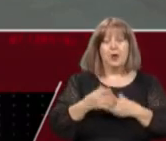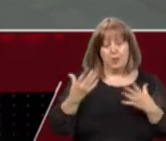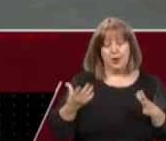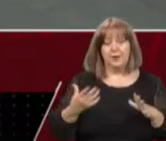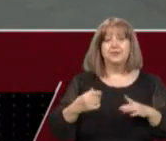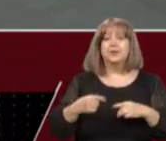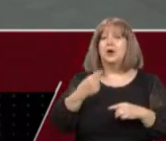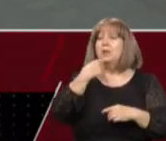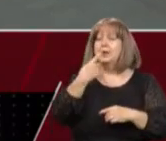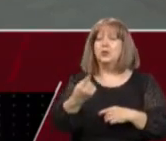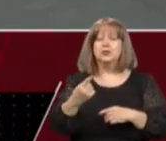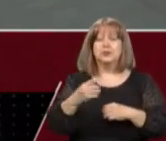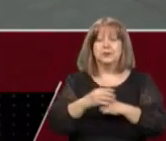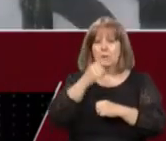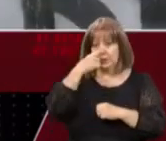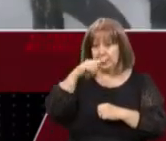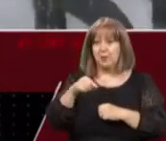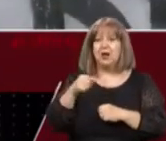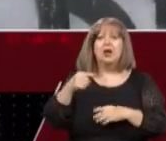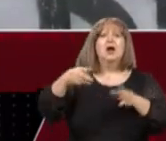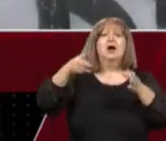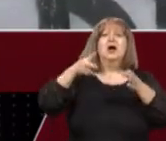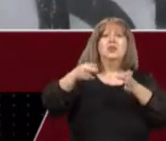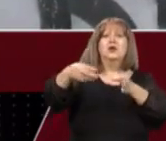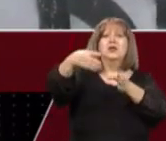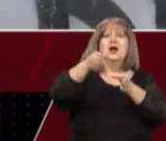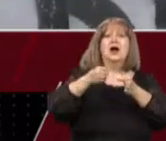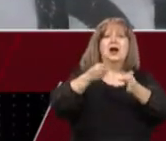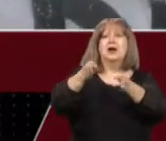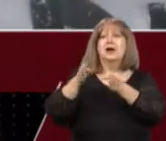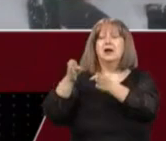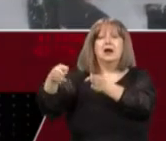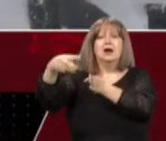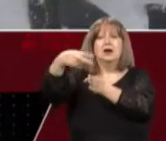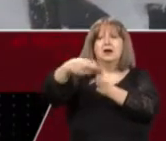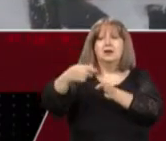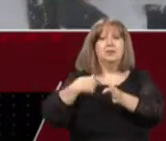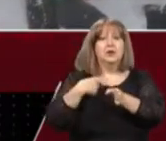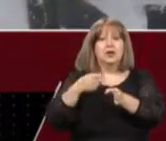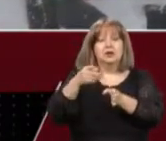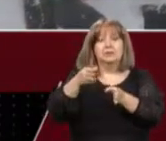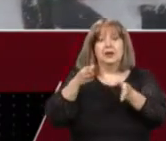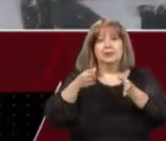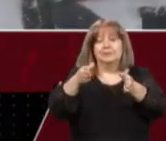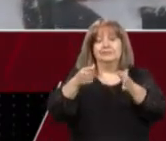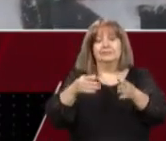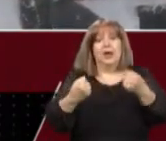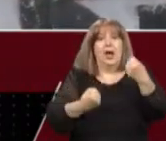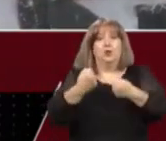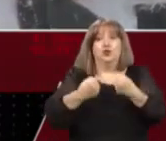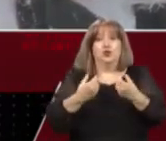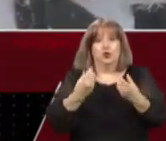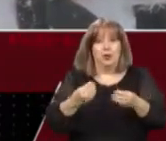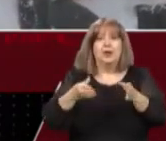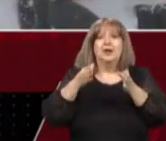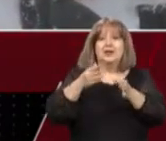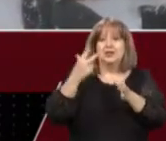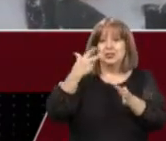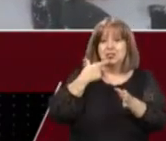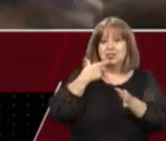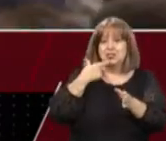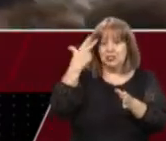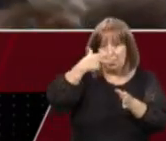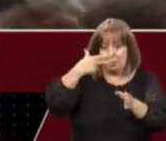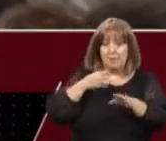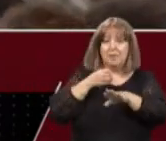La última que te hago, recordame dónde son los cortes, porque evidentemente por ahí la gente quiere evitarlos porque es engorroso. Sí. Acá, frente al shopping, sobre la